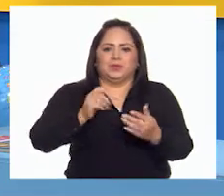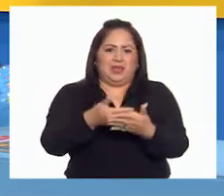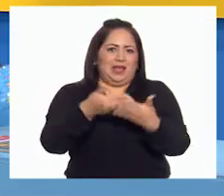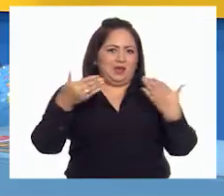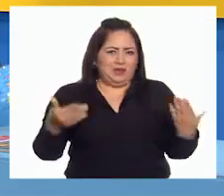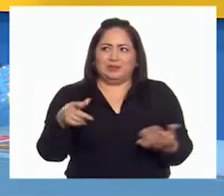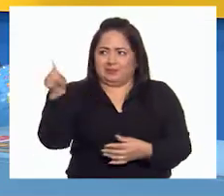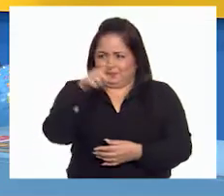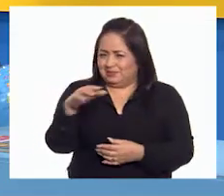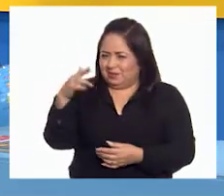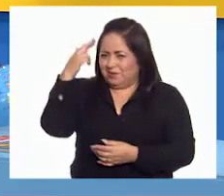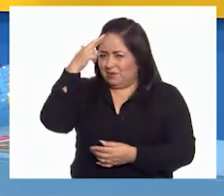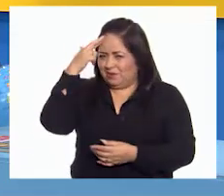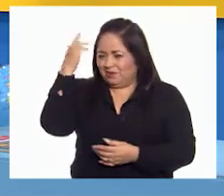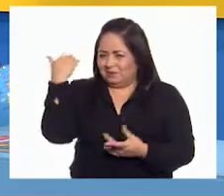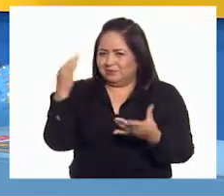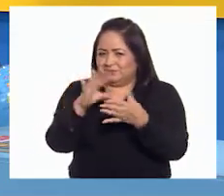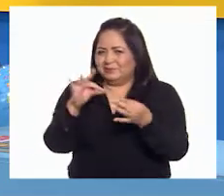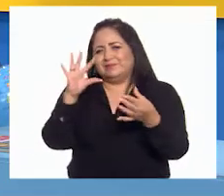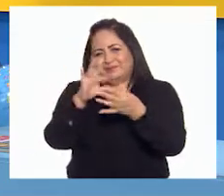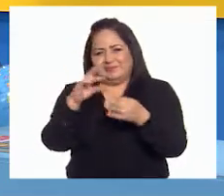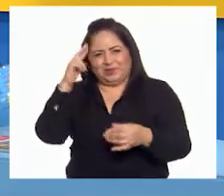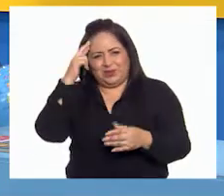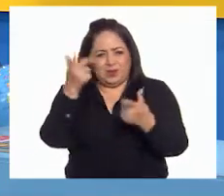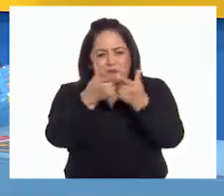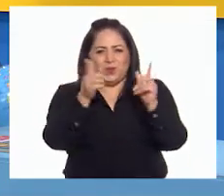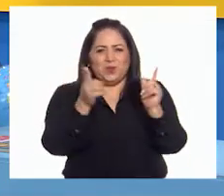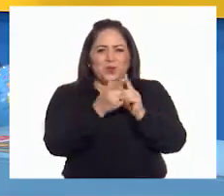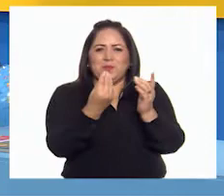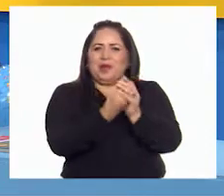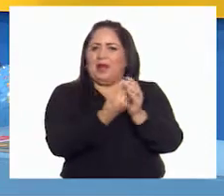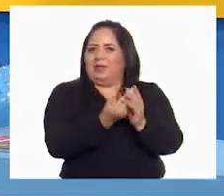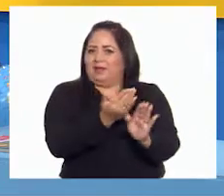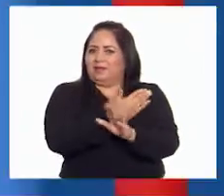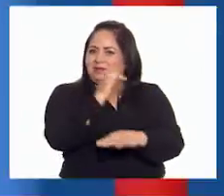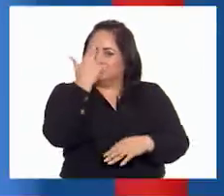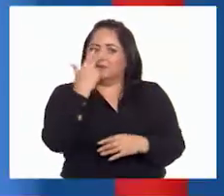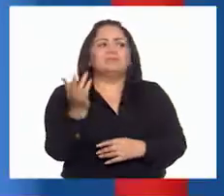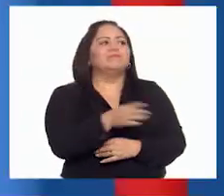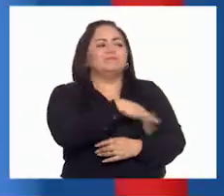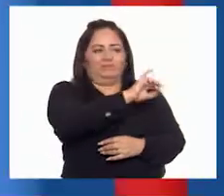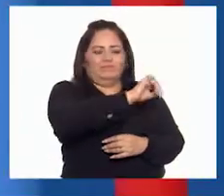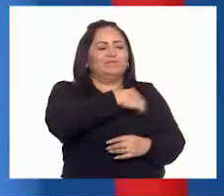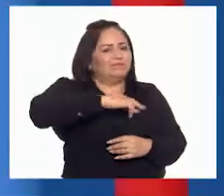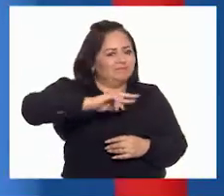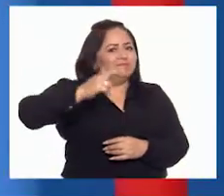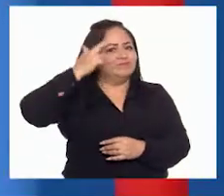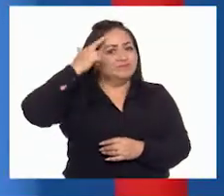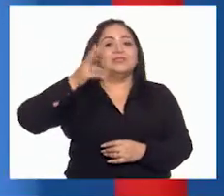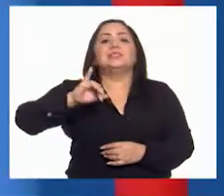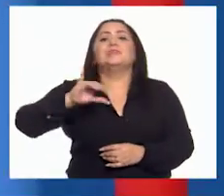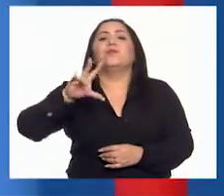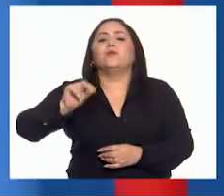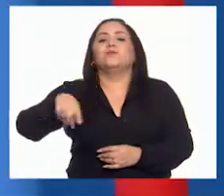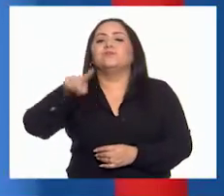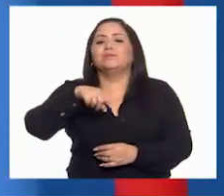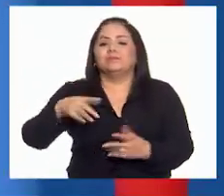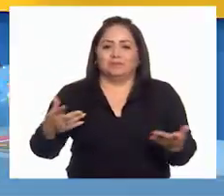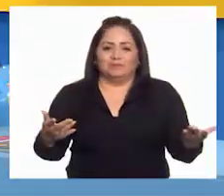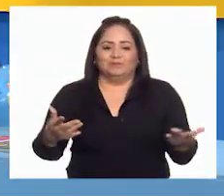¿Lo recuerdan en casa? Hablamos de este grupo la clase pasada. Claro que lo recordamos, ¿verdad, niñas y